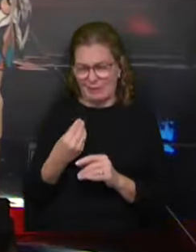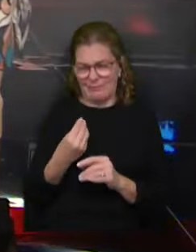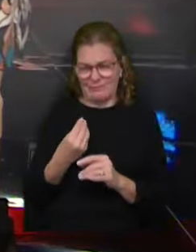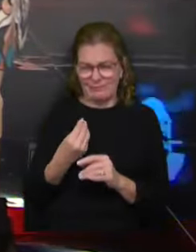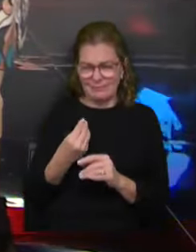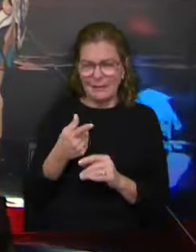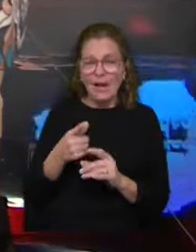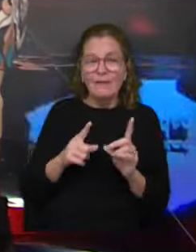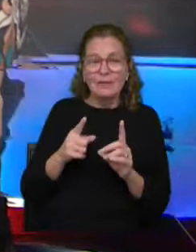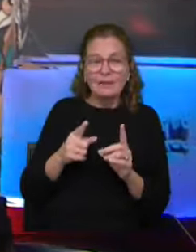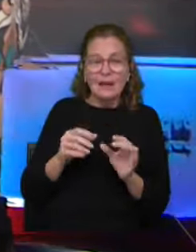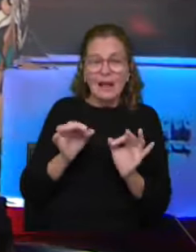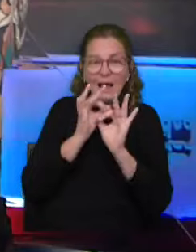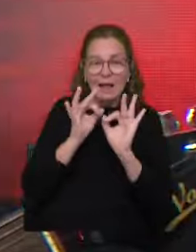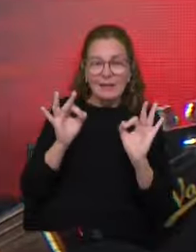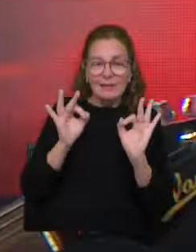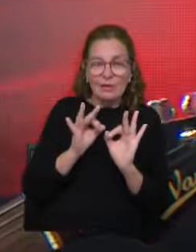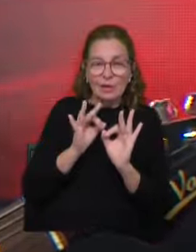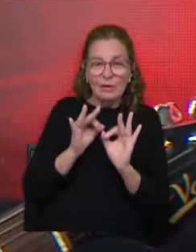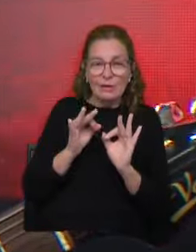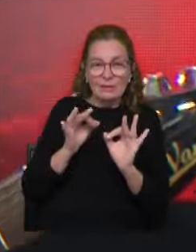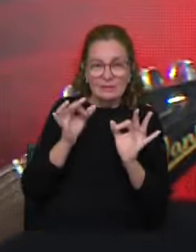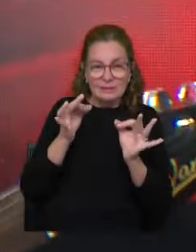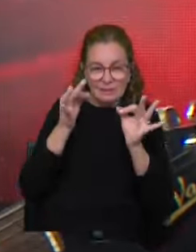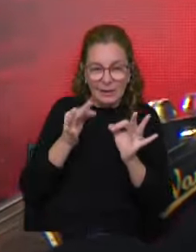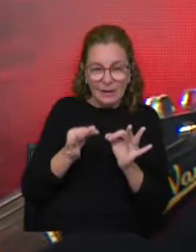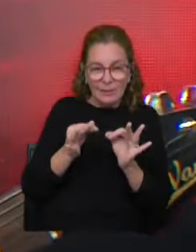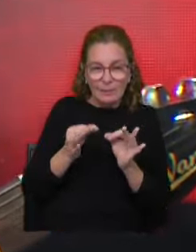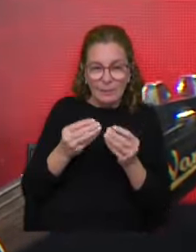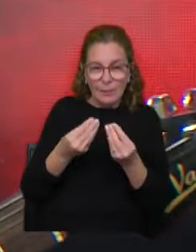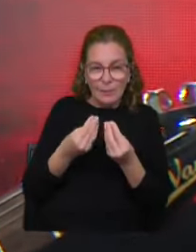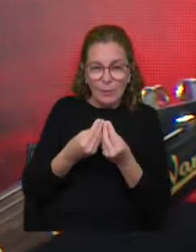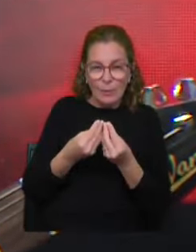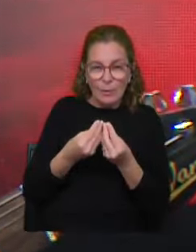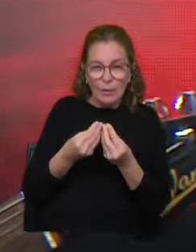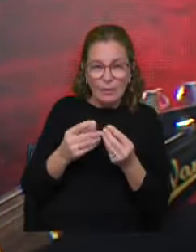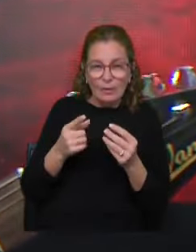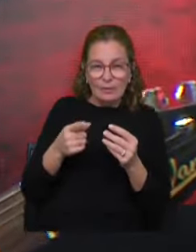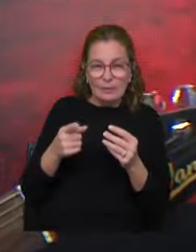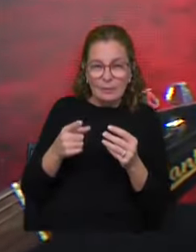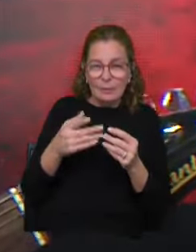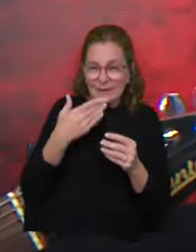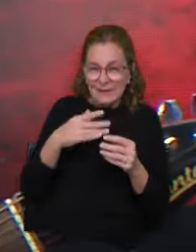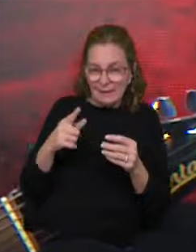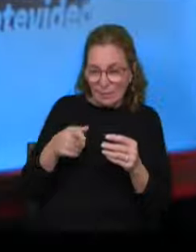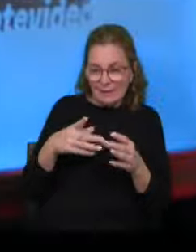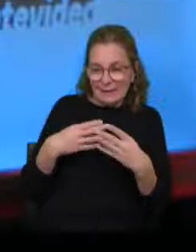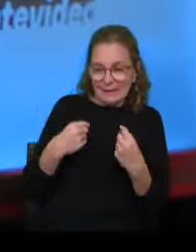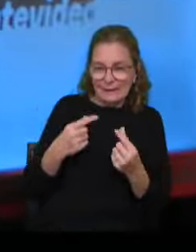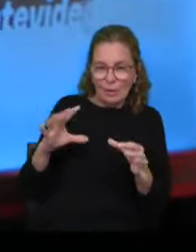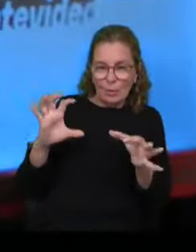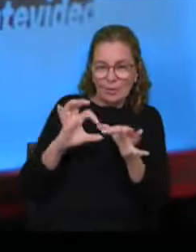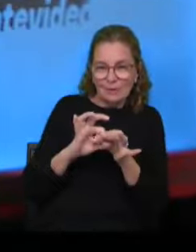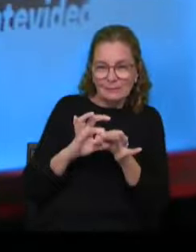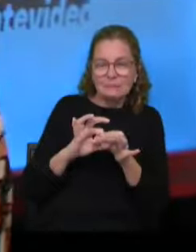en general la esencia de la canción está intacta. O sea, es como muy, no sé, tenemos como eso que nos entendemos en ese sentido. Sí.